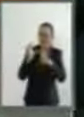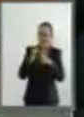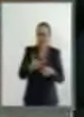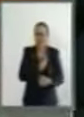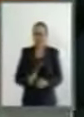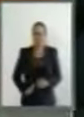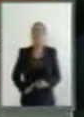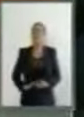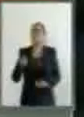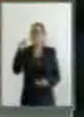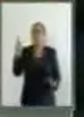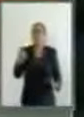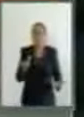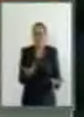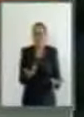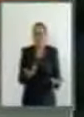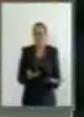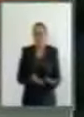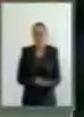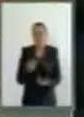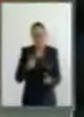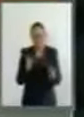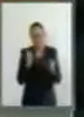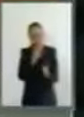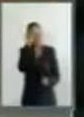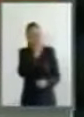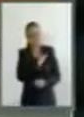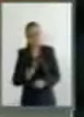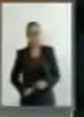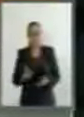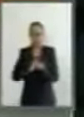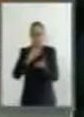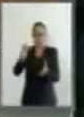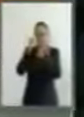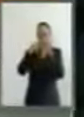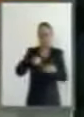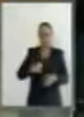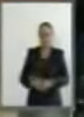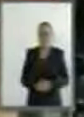lo removieron de esta presidencia. Es cuanto, presidente, y muchas gracias por su atención.